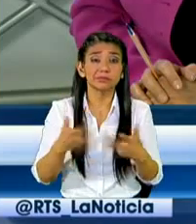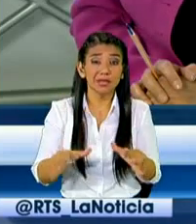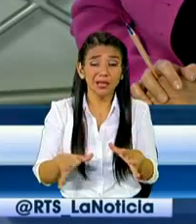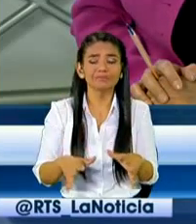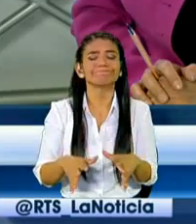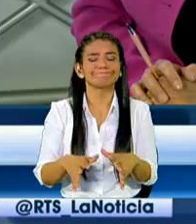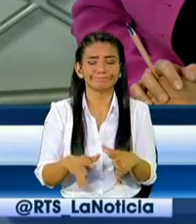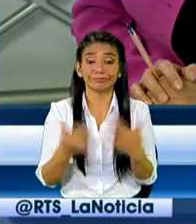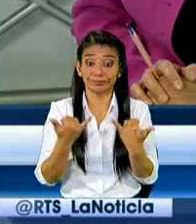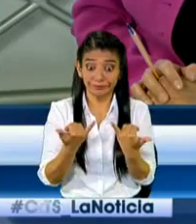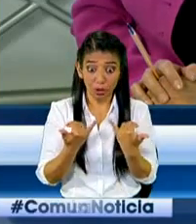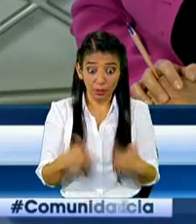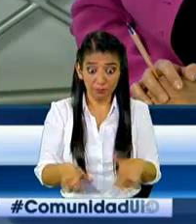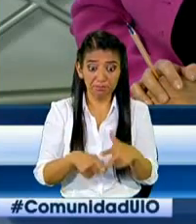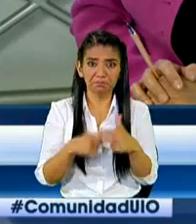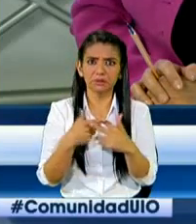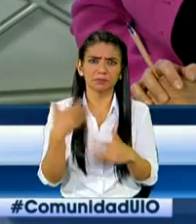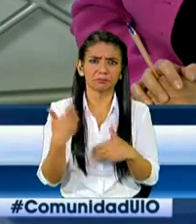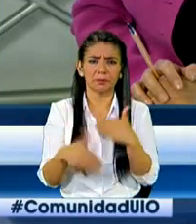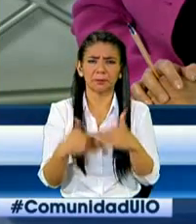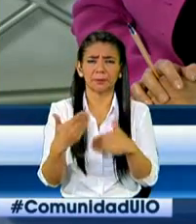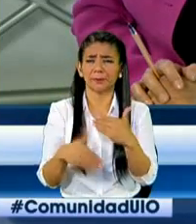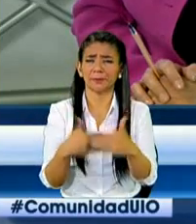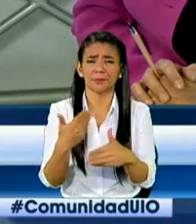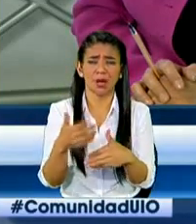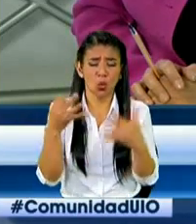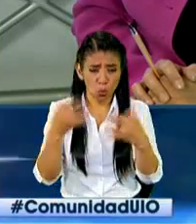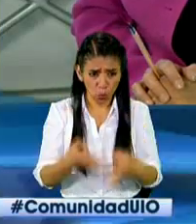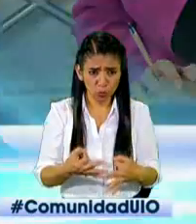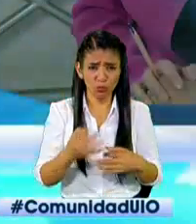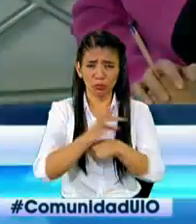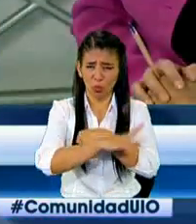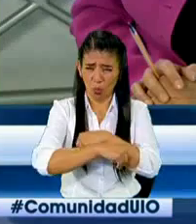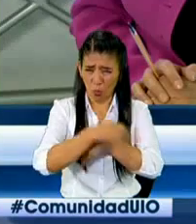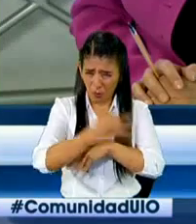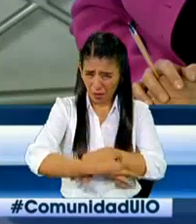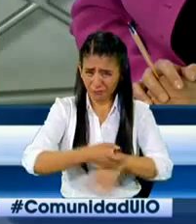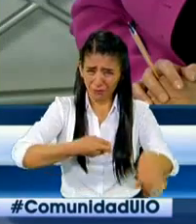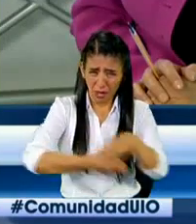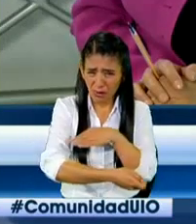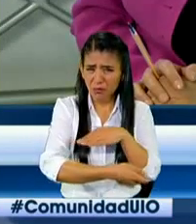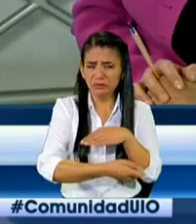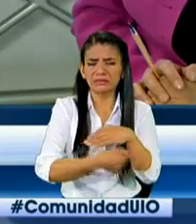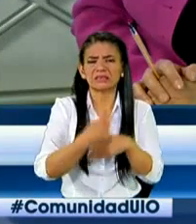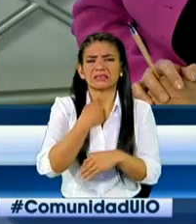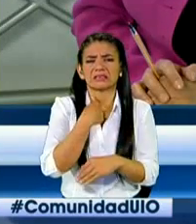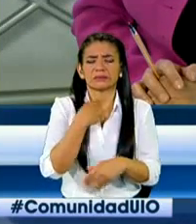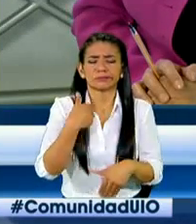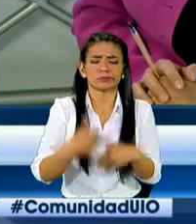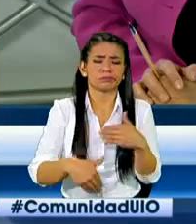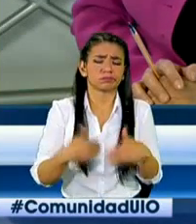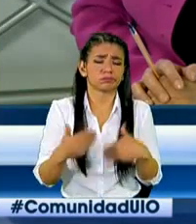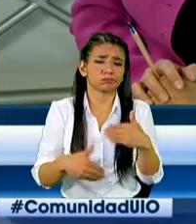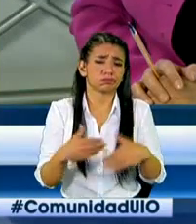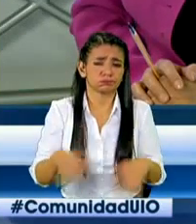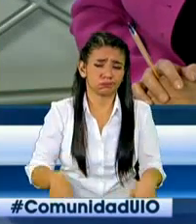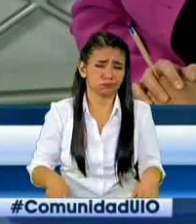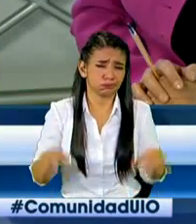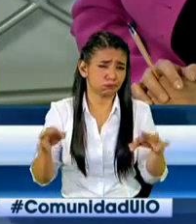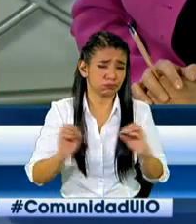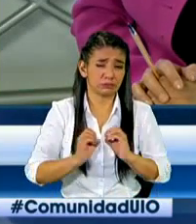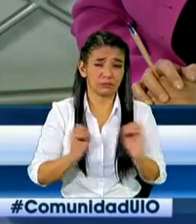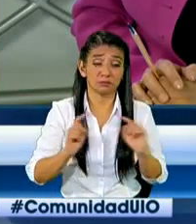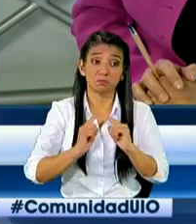a partir de ese grave incidente con la delincuencia ha sido de mal y apenoso. Pero por lo